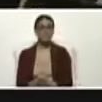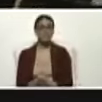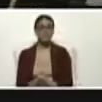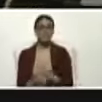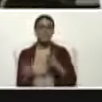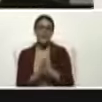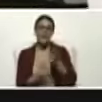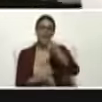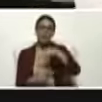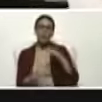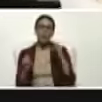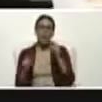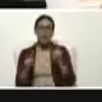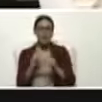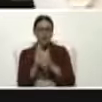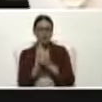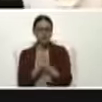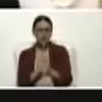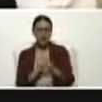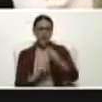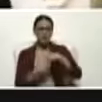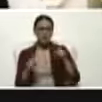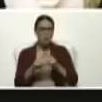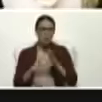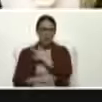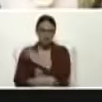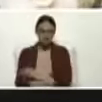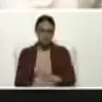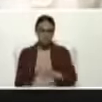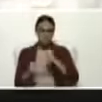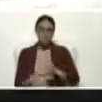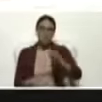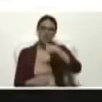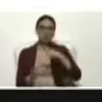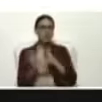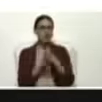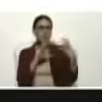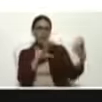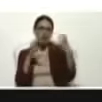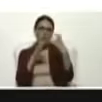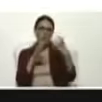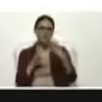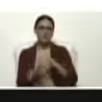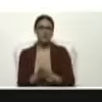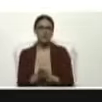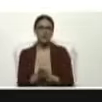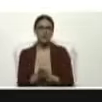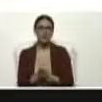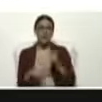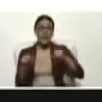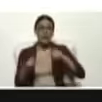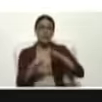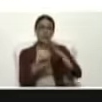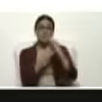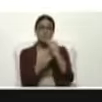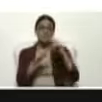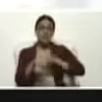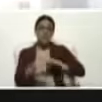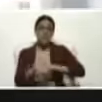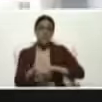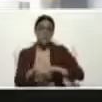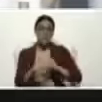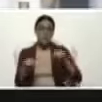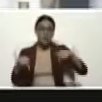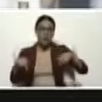las capacidades extraordinarias que hemos creado para el combate en tiempos